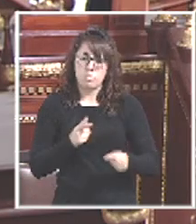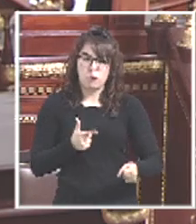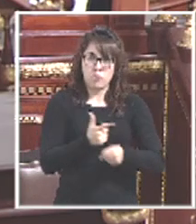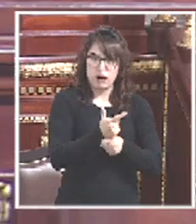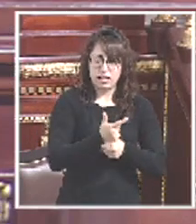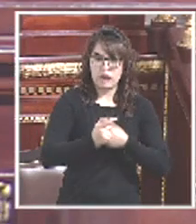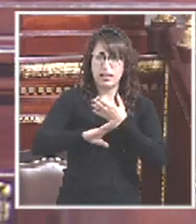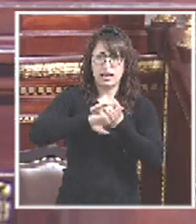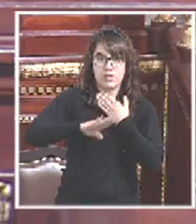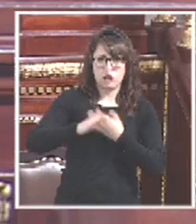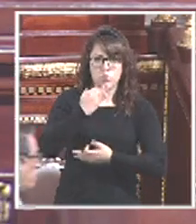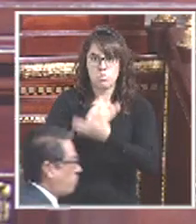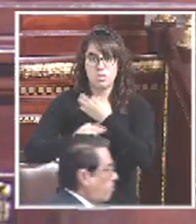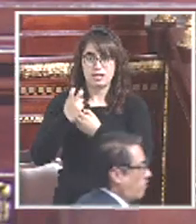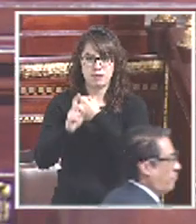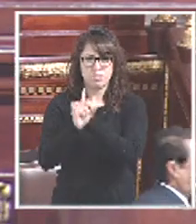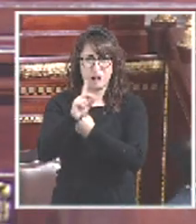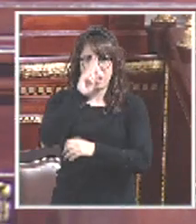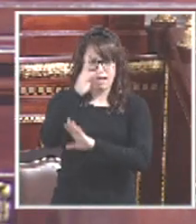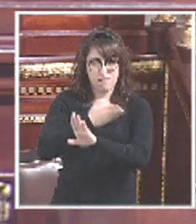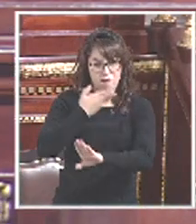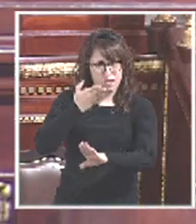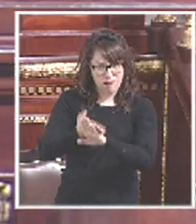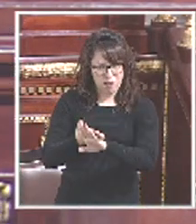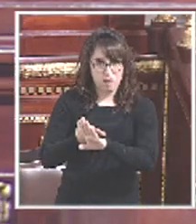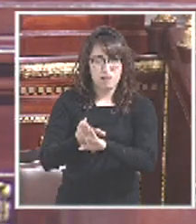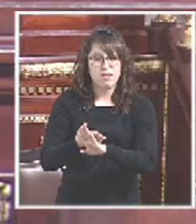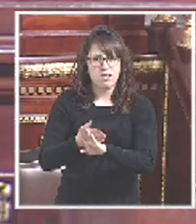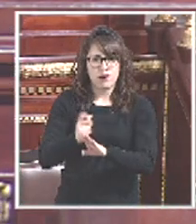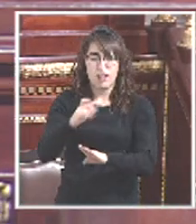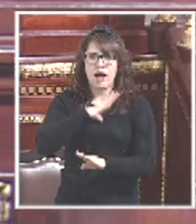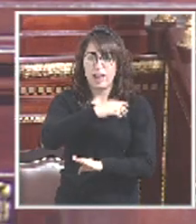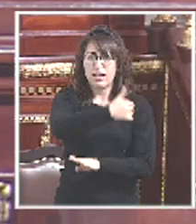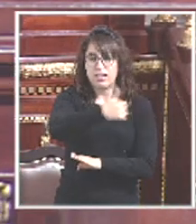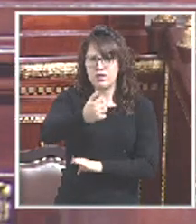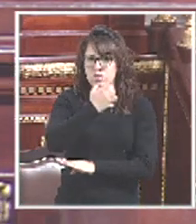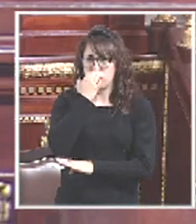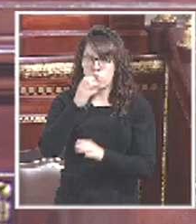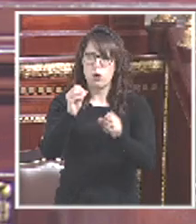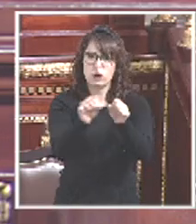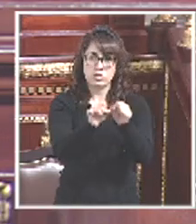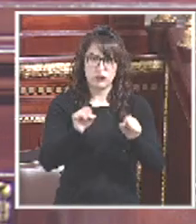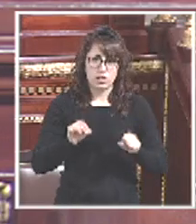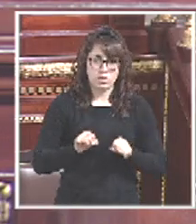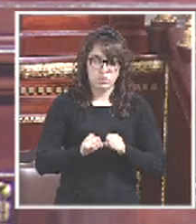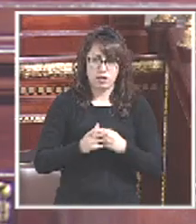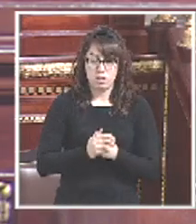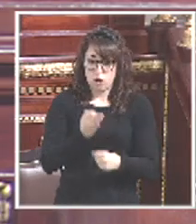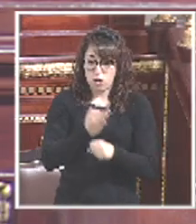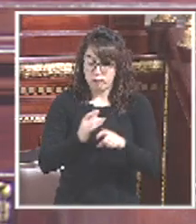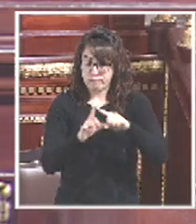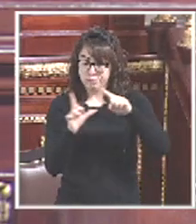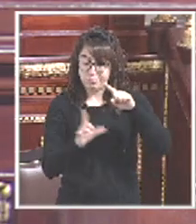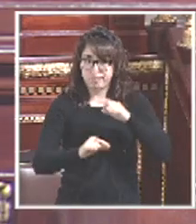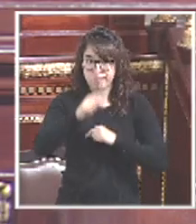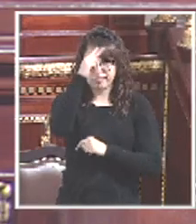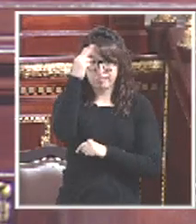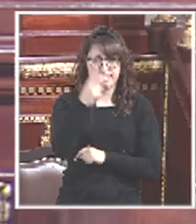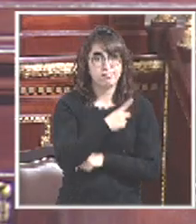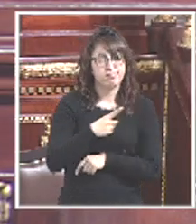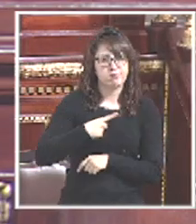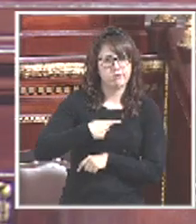la violencia, detectar los problemas y conflictos que se presenten en sus planteles. México necesita reflexionar sobre